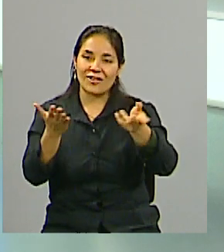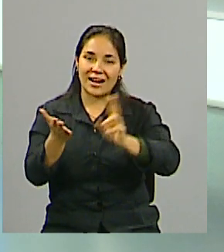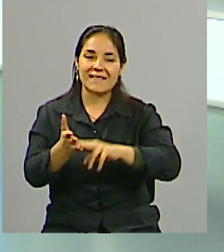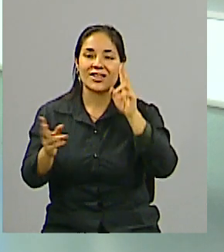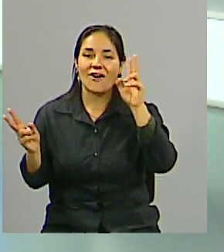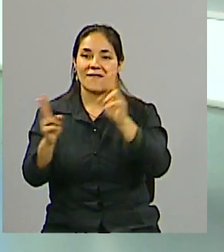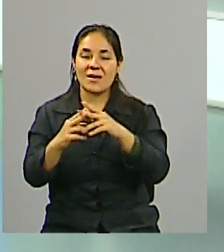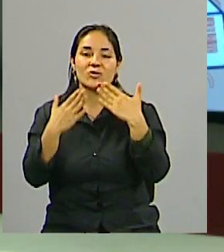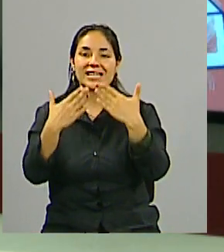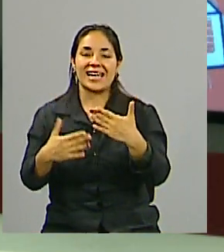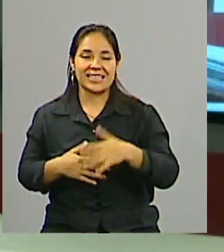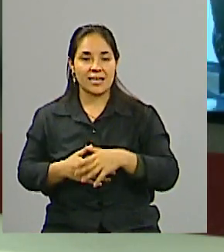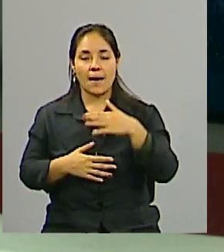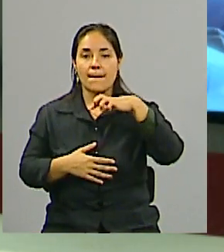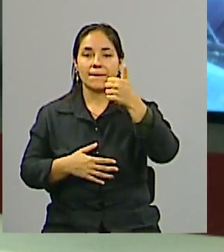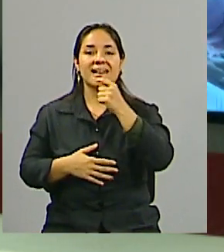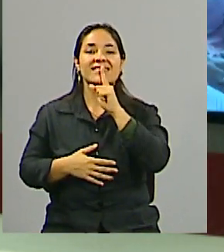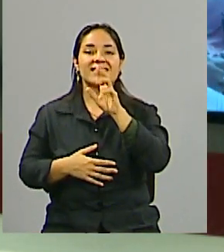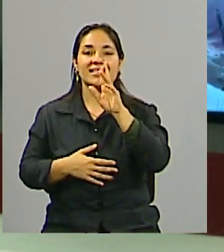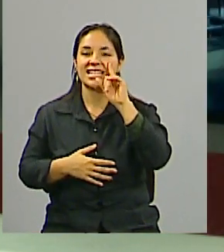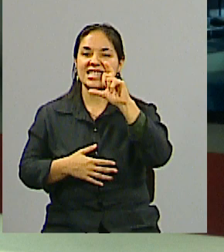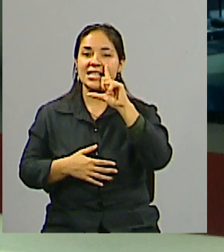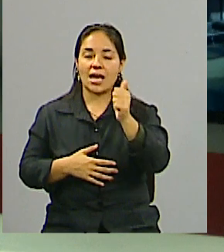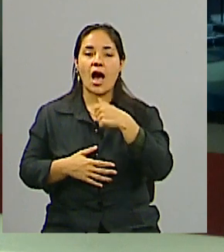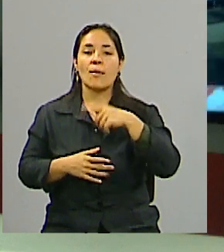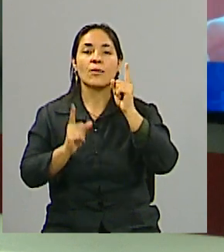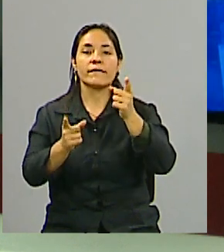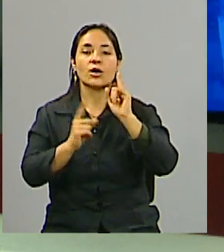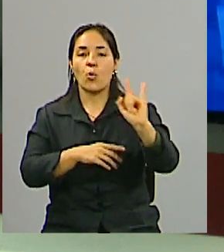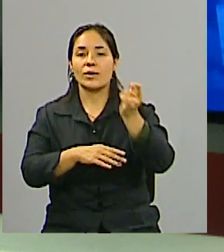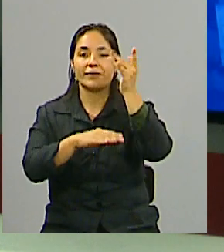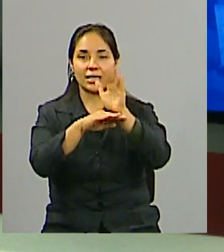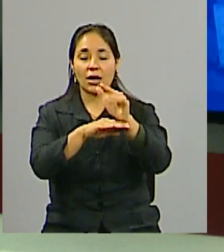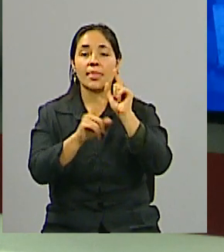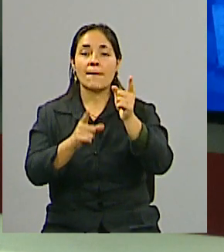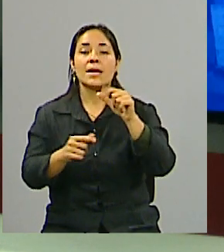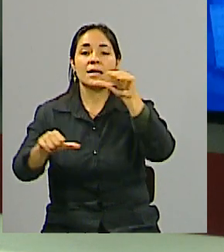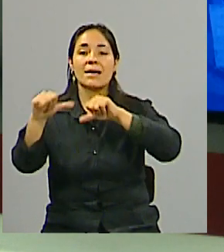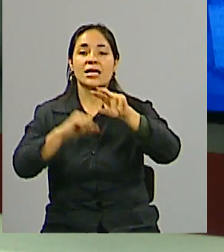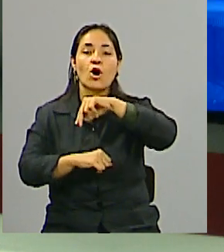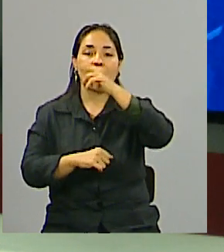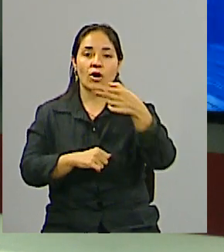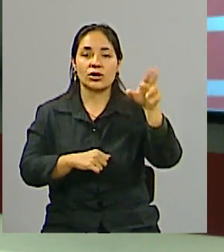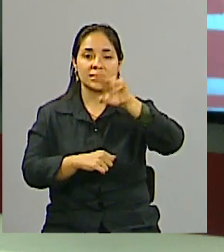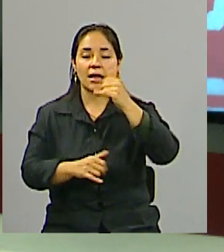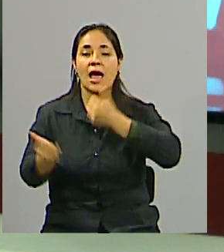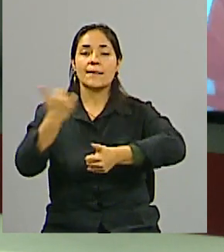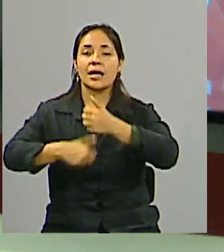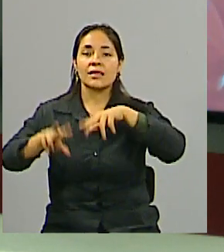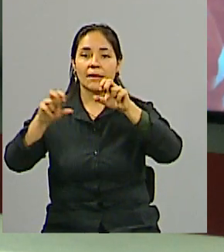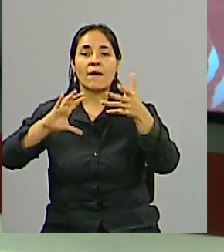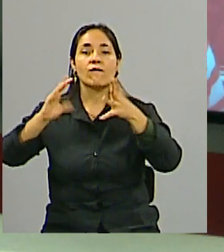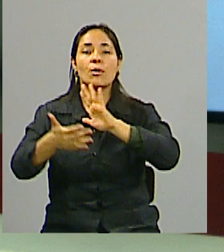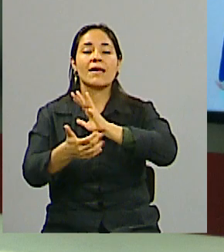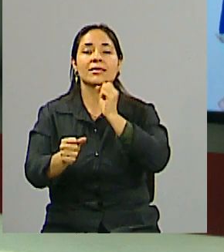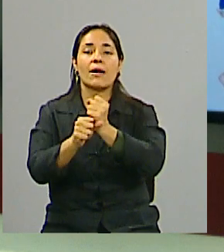momento. Muchas gracias a ustedes. Patricia Alejandra Collado, docente de la UNCUYO y también investigadora del CONICET, hablando de las nuevas formas de